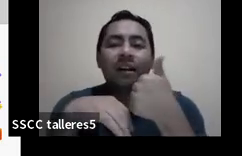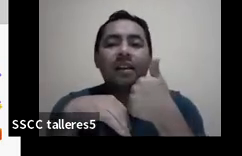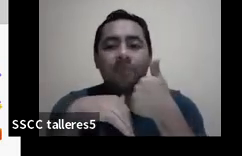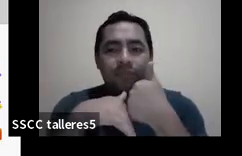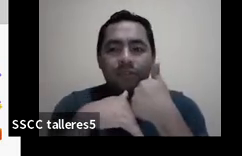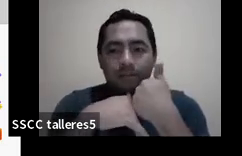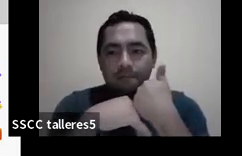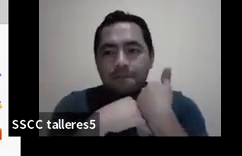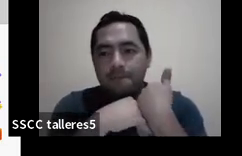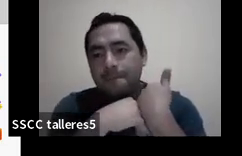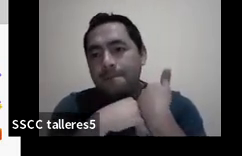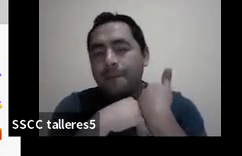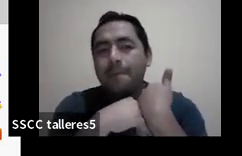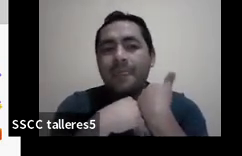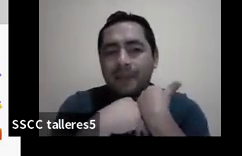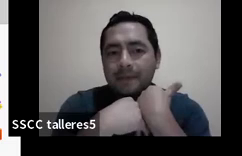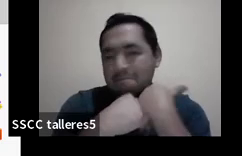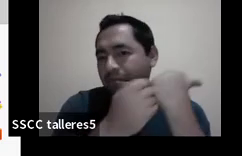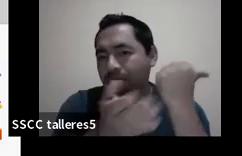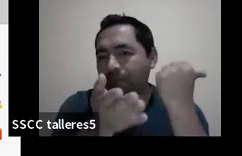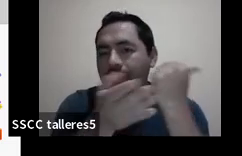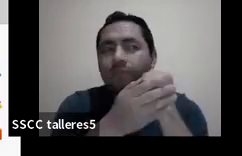normalmente ya tiene una carrera profesional, bien,